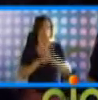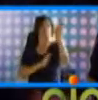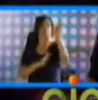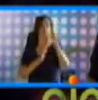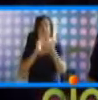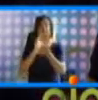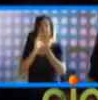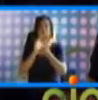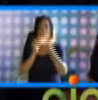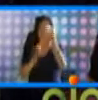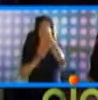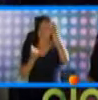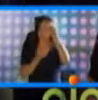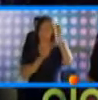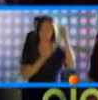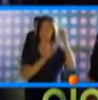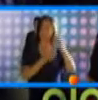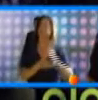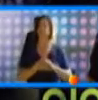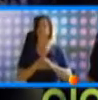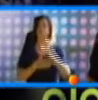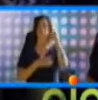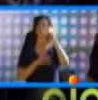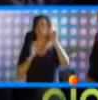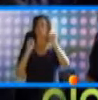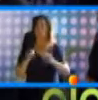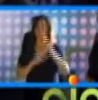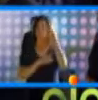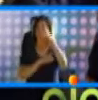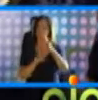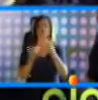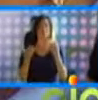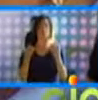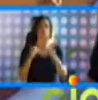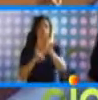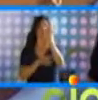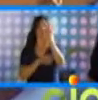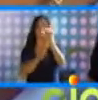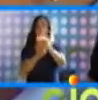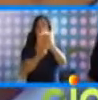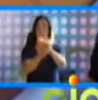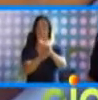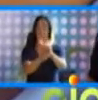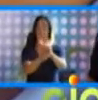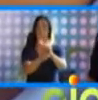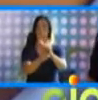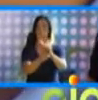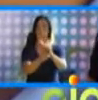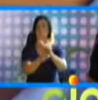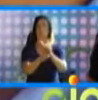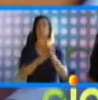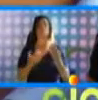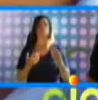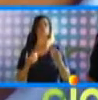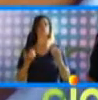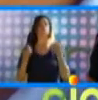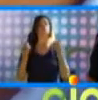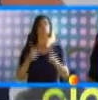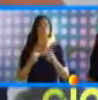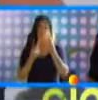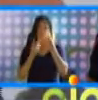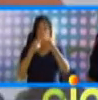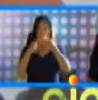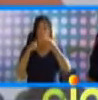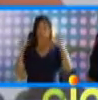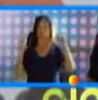los guarícanos en el politécnico francisco alberto caamaño los estudiantes digan que hay y disponen de computadora en las